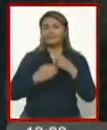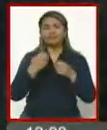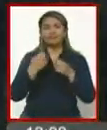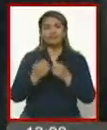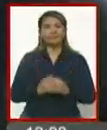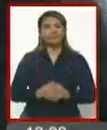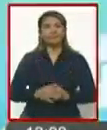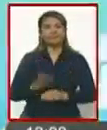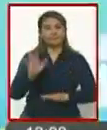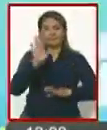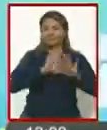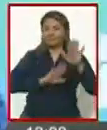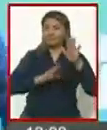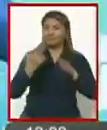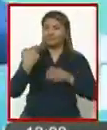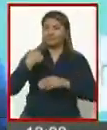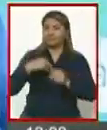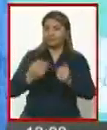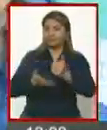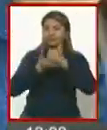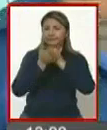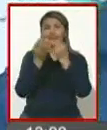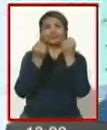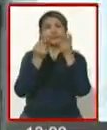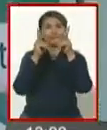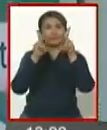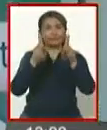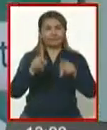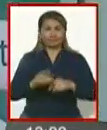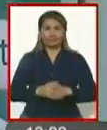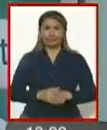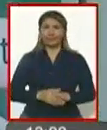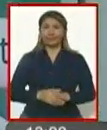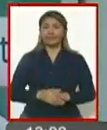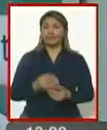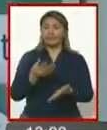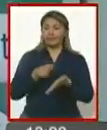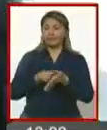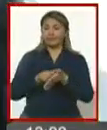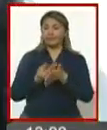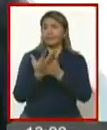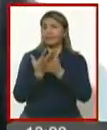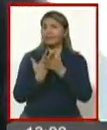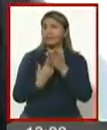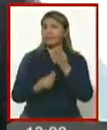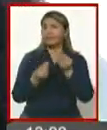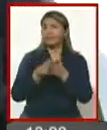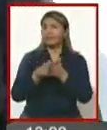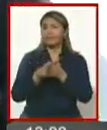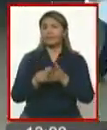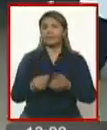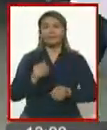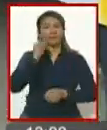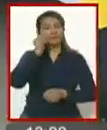se preocupen por aquí para ayudar a tanta gente que necesita, en tal caso, recursos. ¿Todos los días se gana? Todos los días. Doña Marta